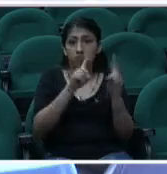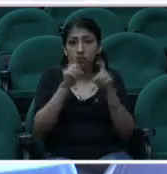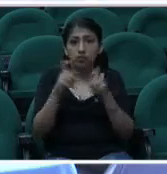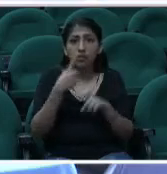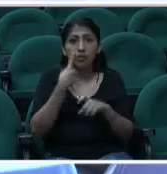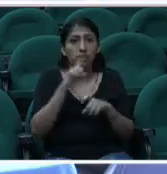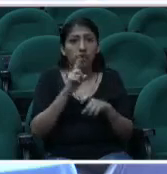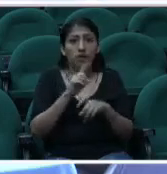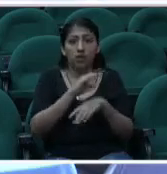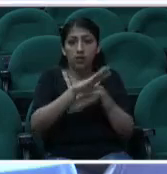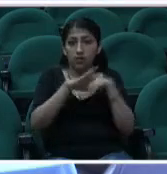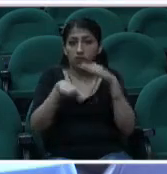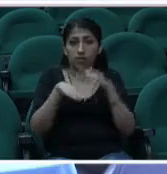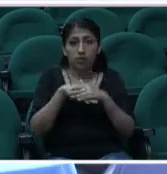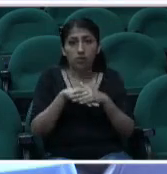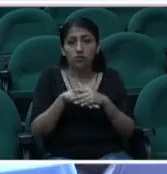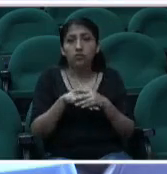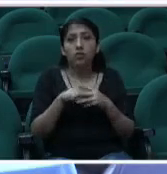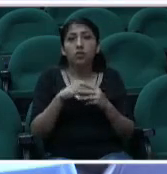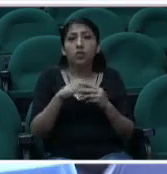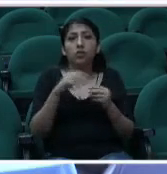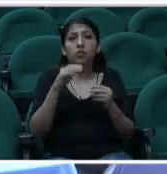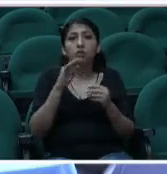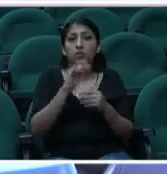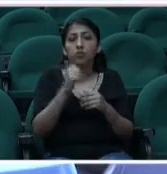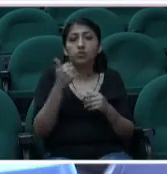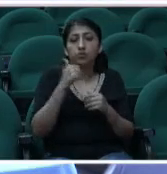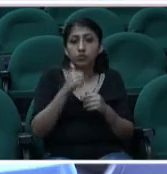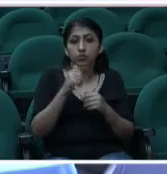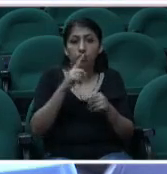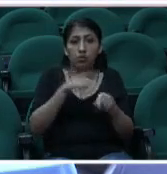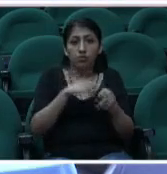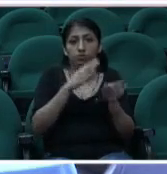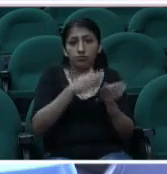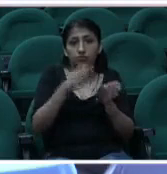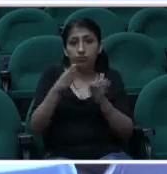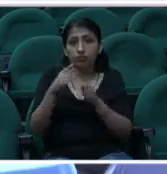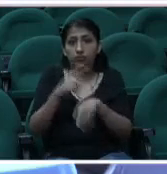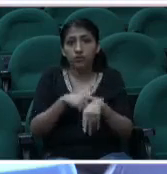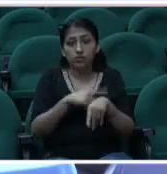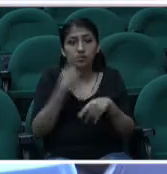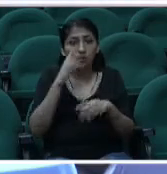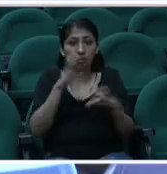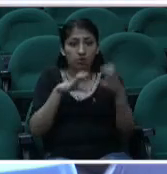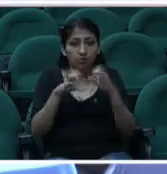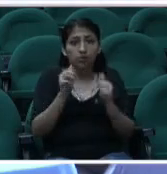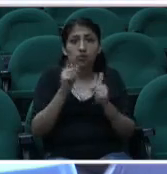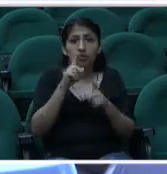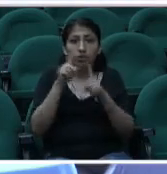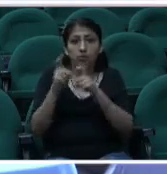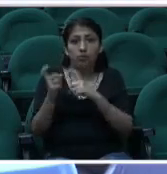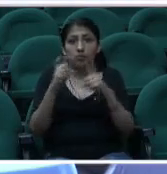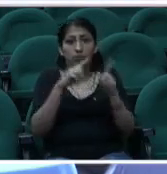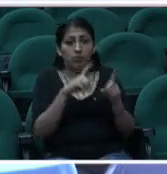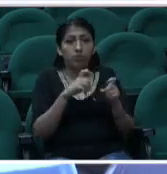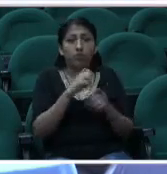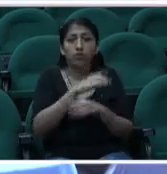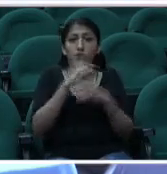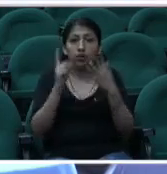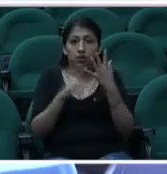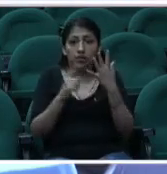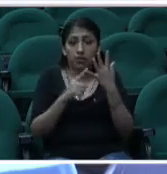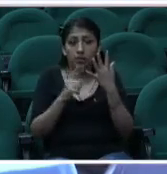para los candidatos con la respectiva ronda para las observaciones o preguntas entre ellos en el quinto bloque